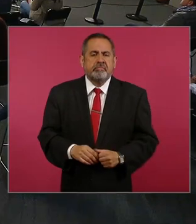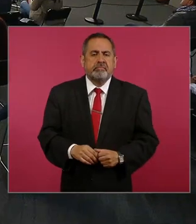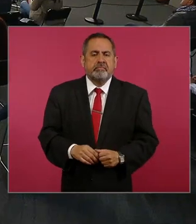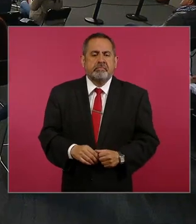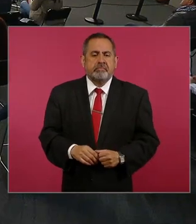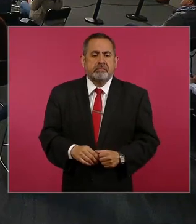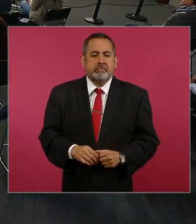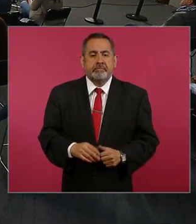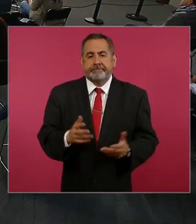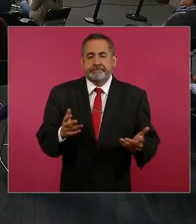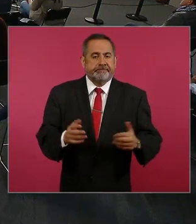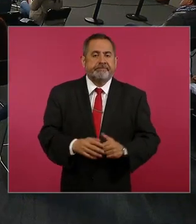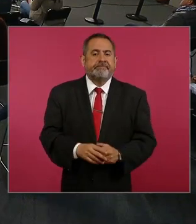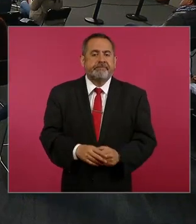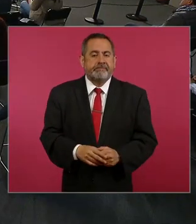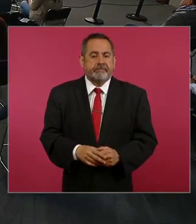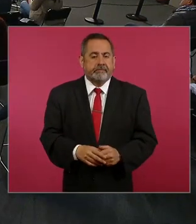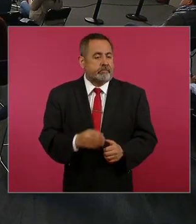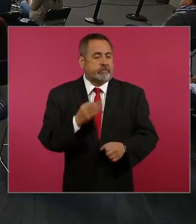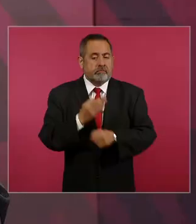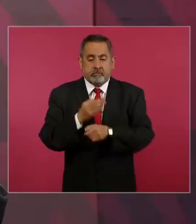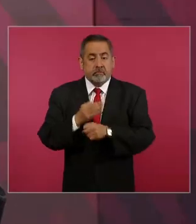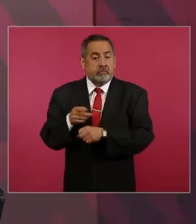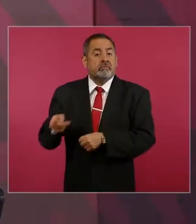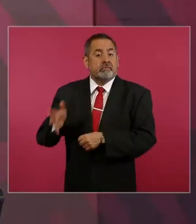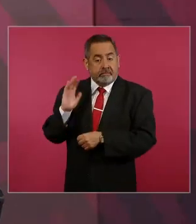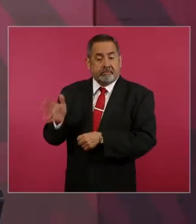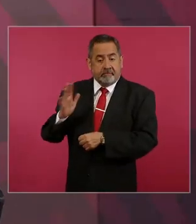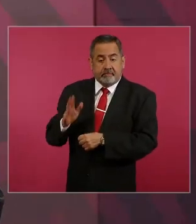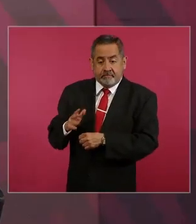está saliendo la primera generación